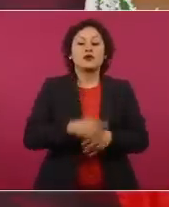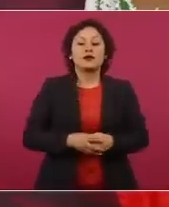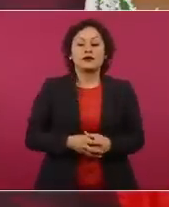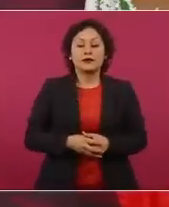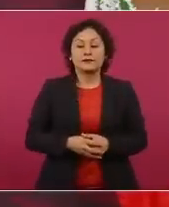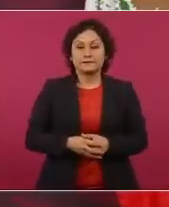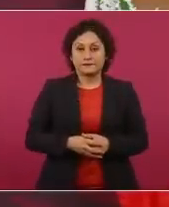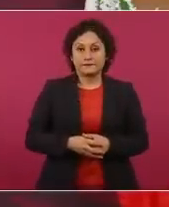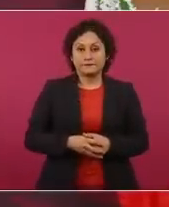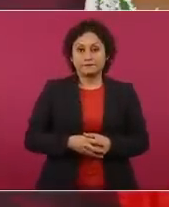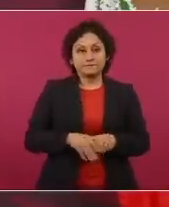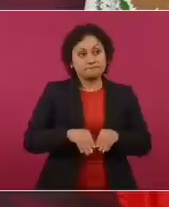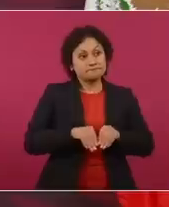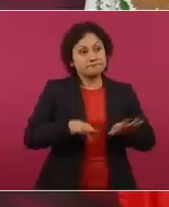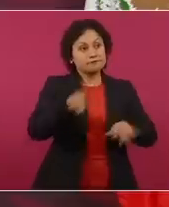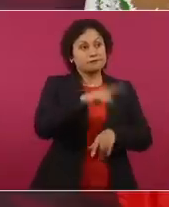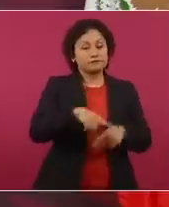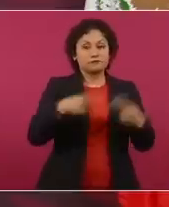investigan.